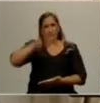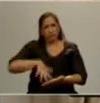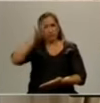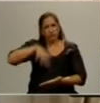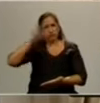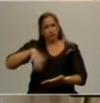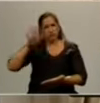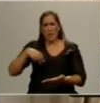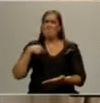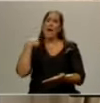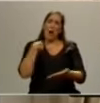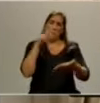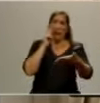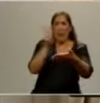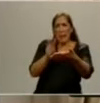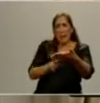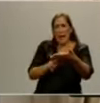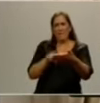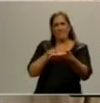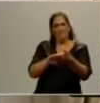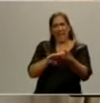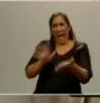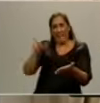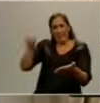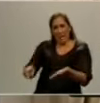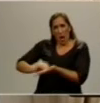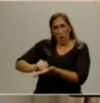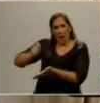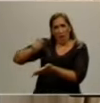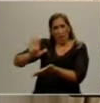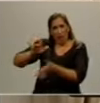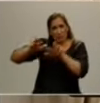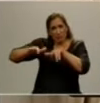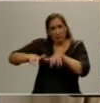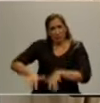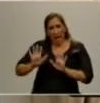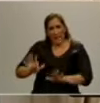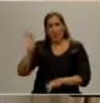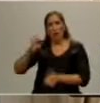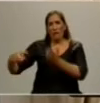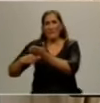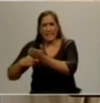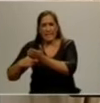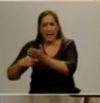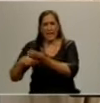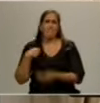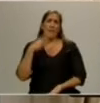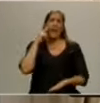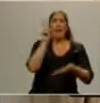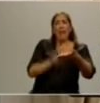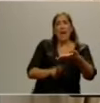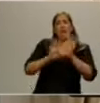sido escrito por un abogado y mucho menos por un fiscal. Realmente, no solamente es descabellado desde lo